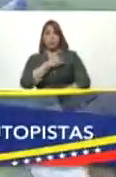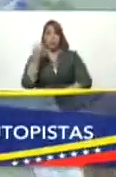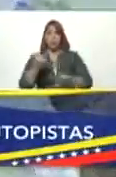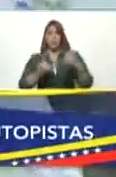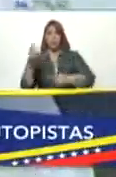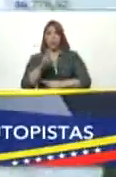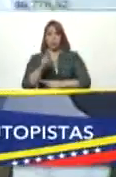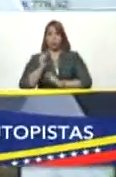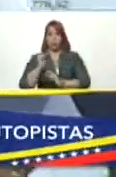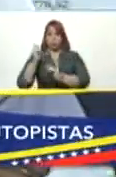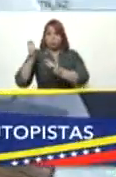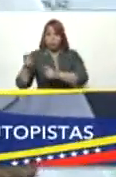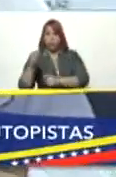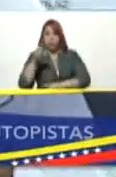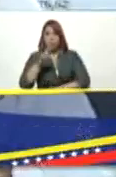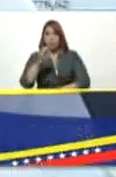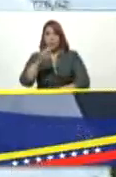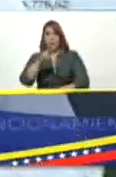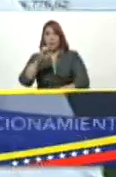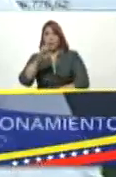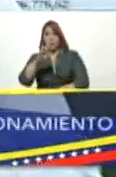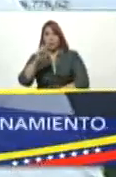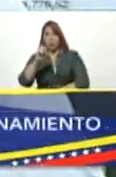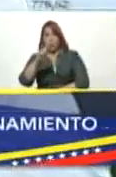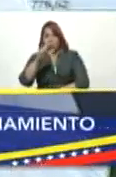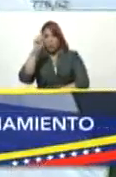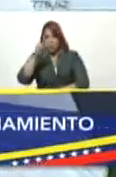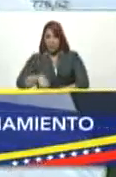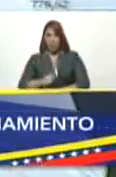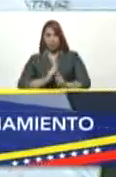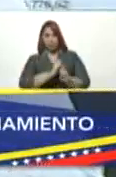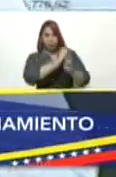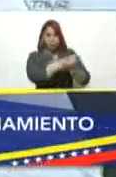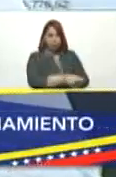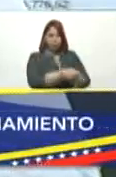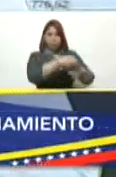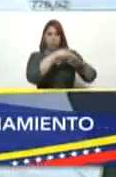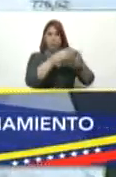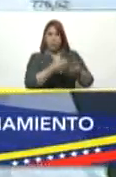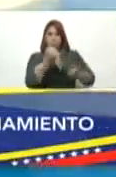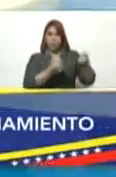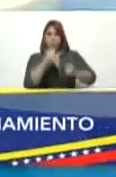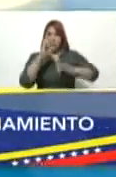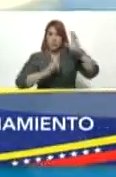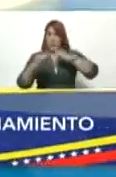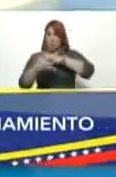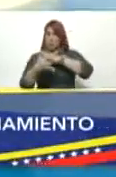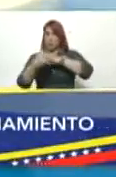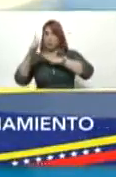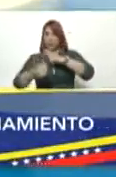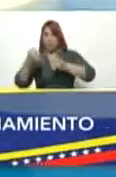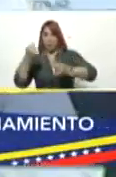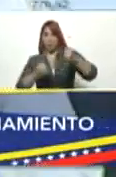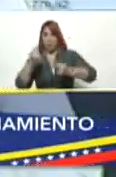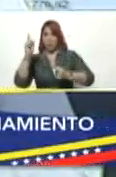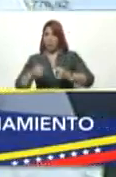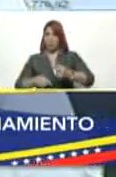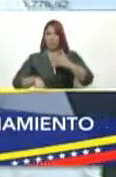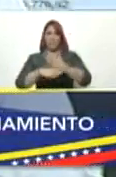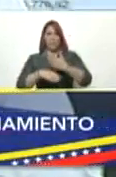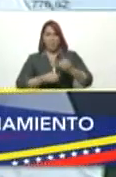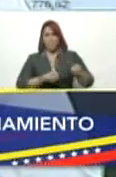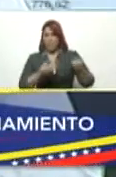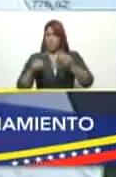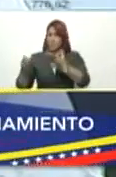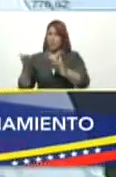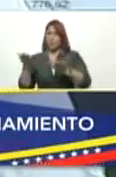pongo esa tarea, Reverol. Te pongo esa tarea, Hipólito. Vamos, con la ciencia, la tecnología, los transportistas, vamos a dotar